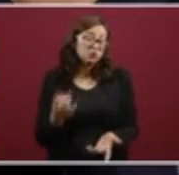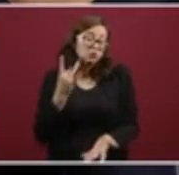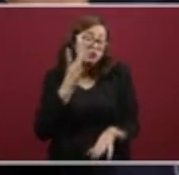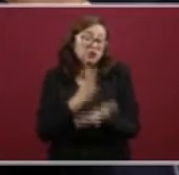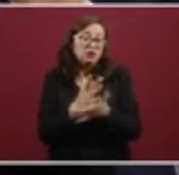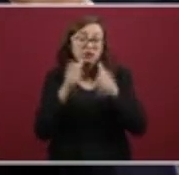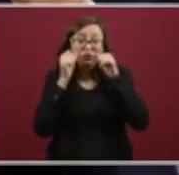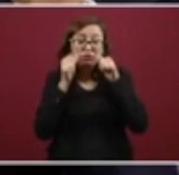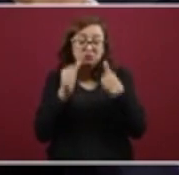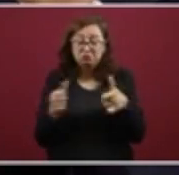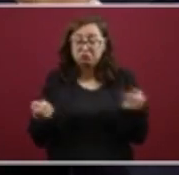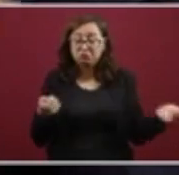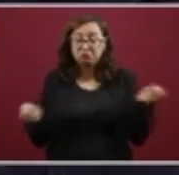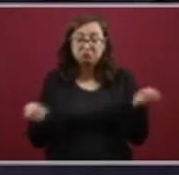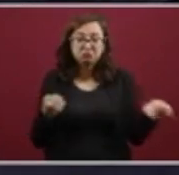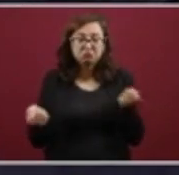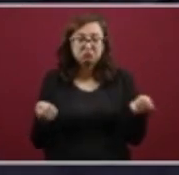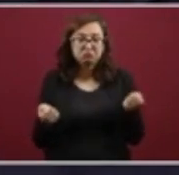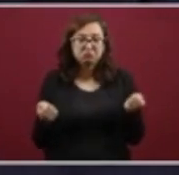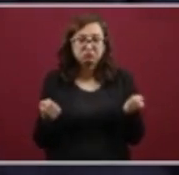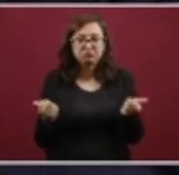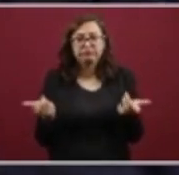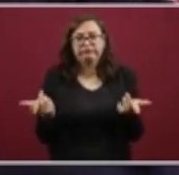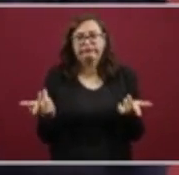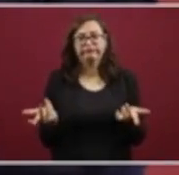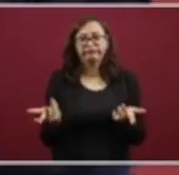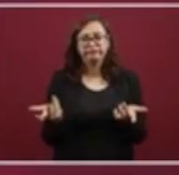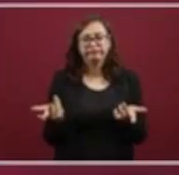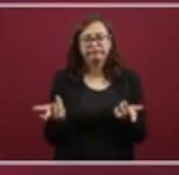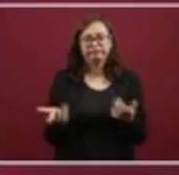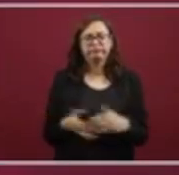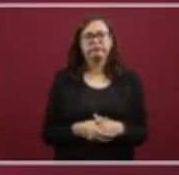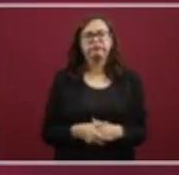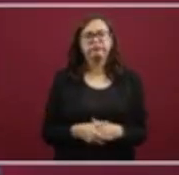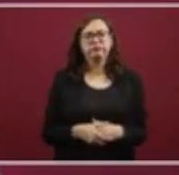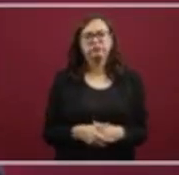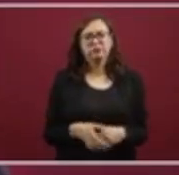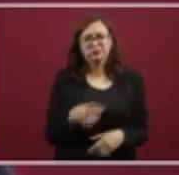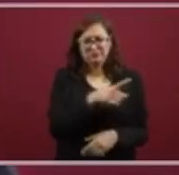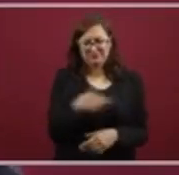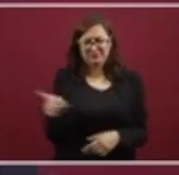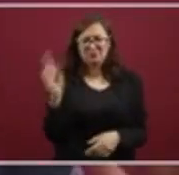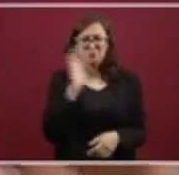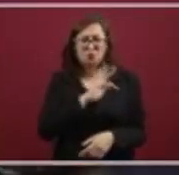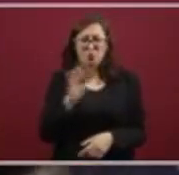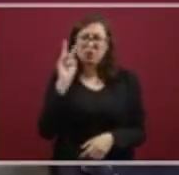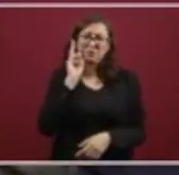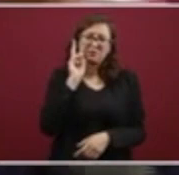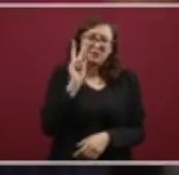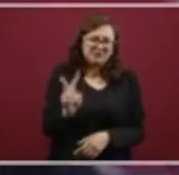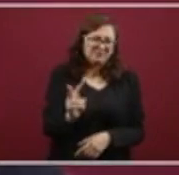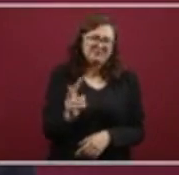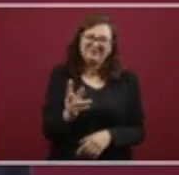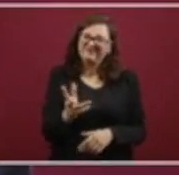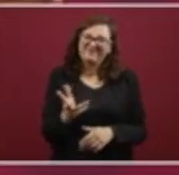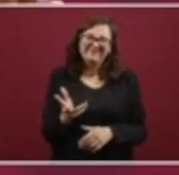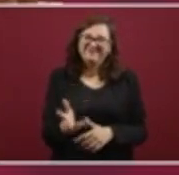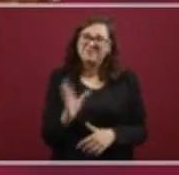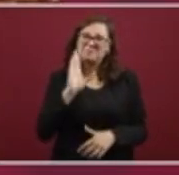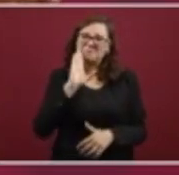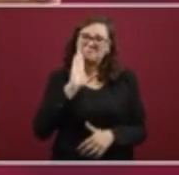Entonces, si se dan cuenta, es una gran dispersión.